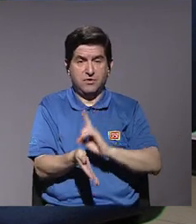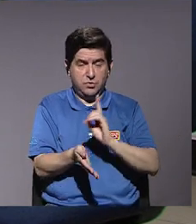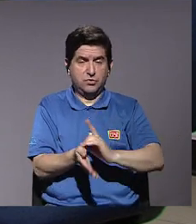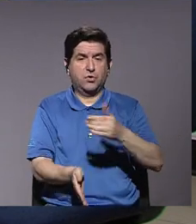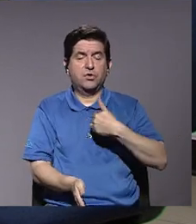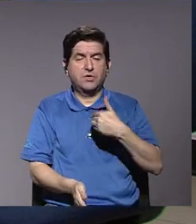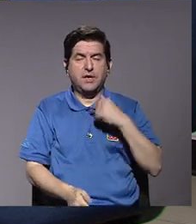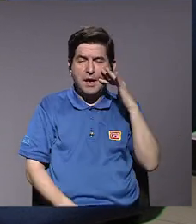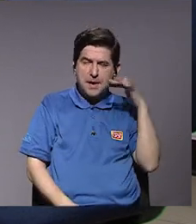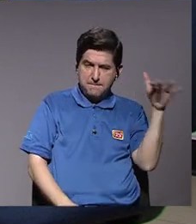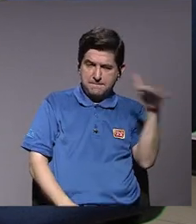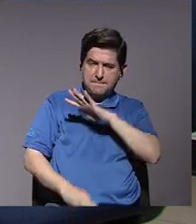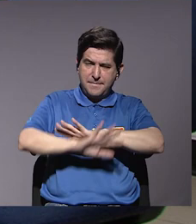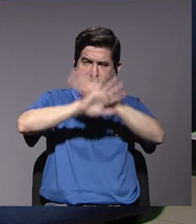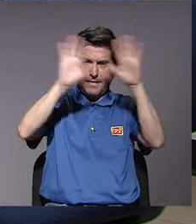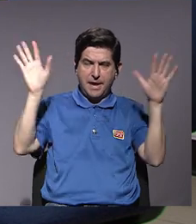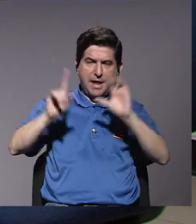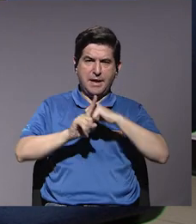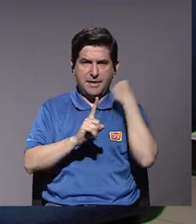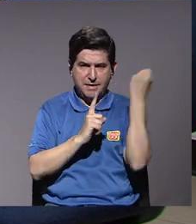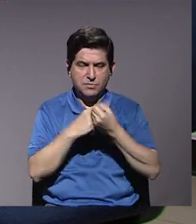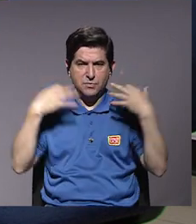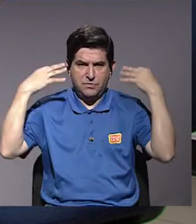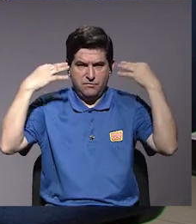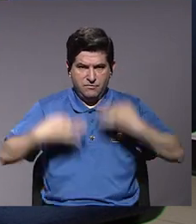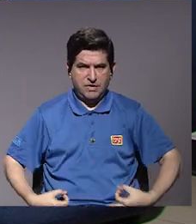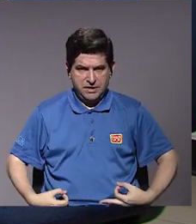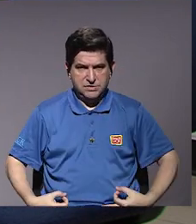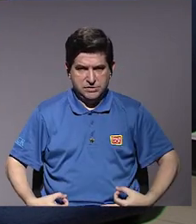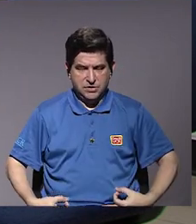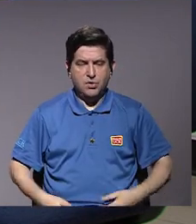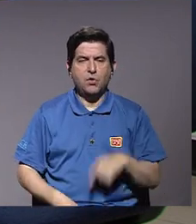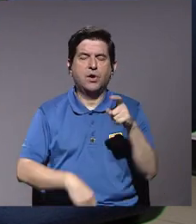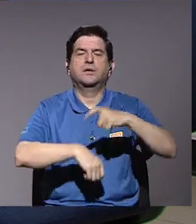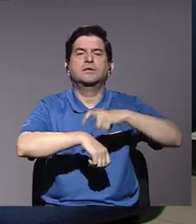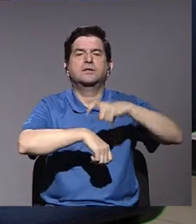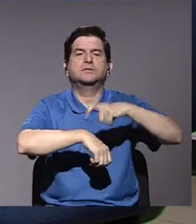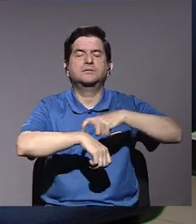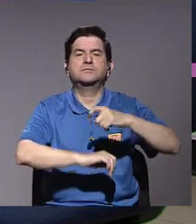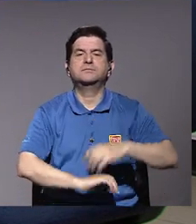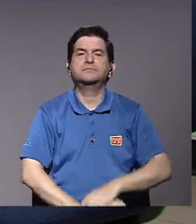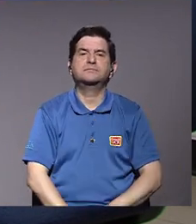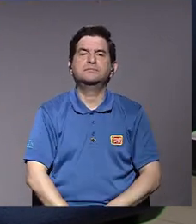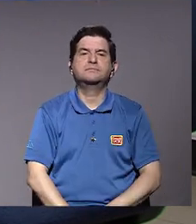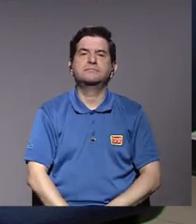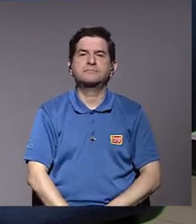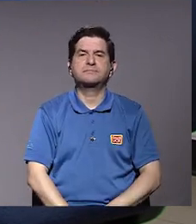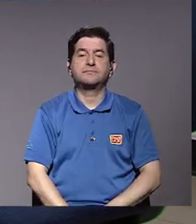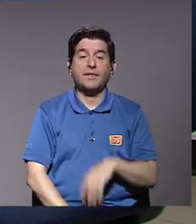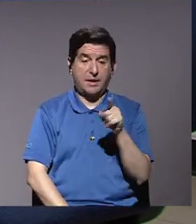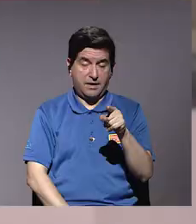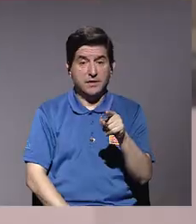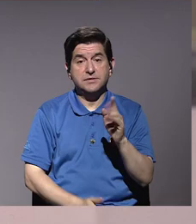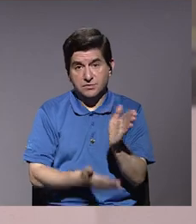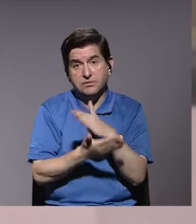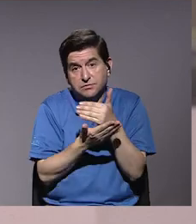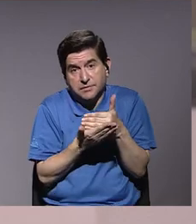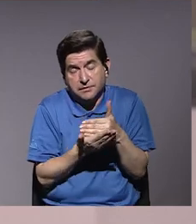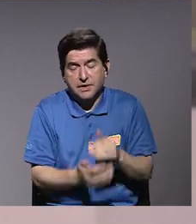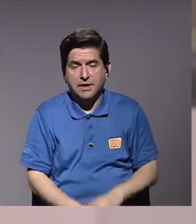médico tenga un panorama claro de su estado físico en el momento, exactamente. Eso por ese